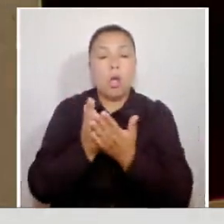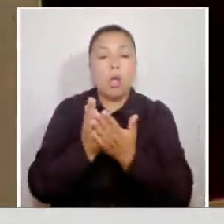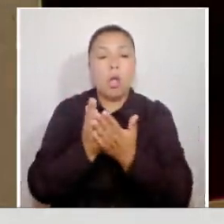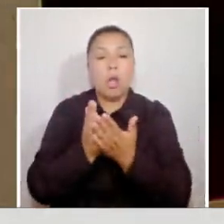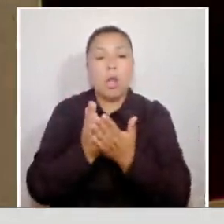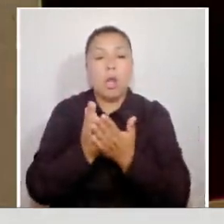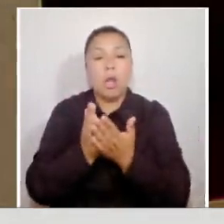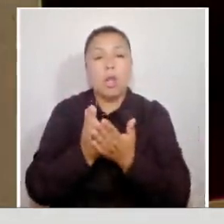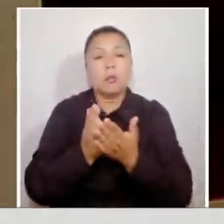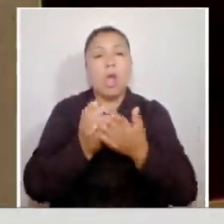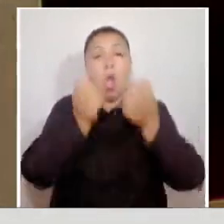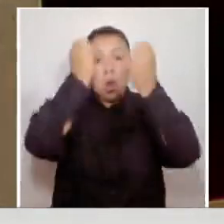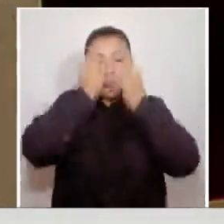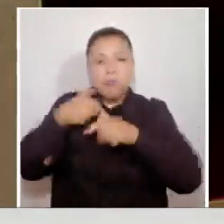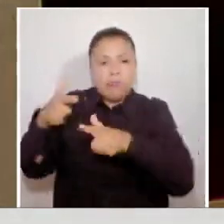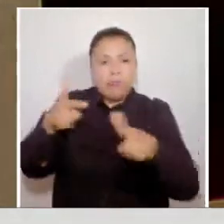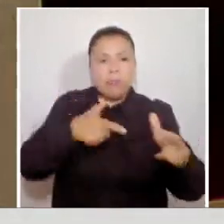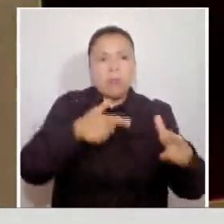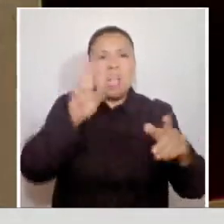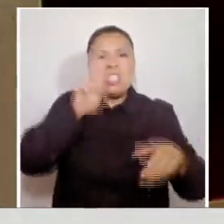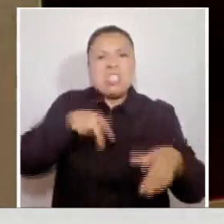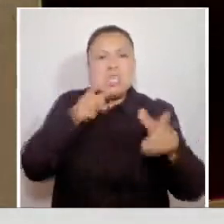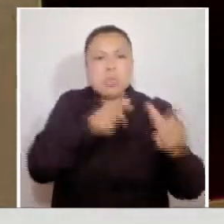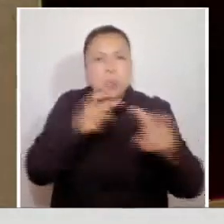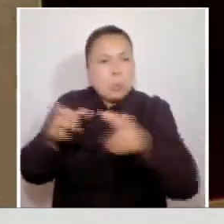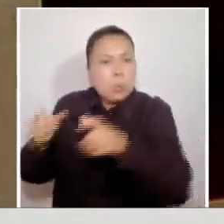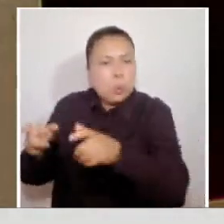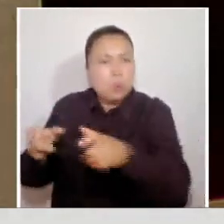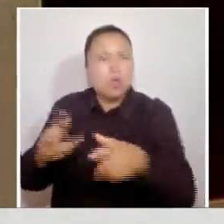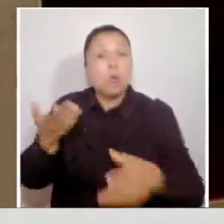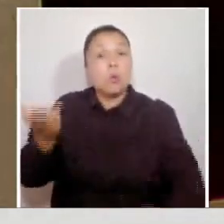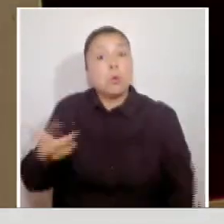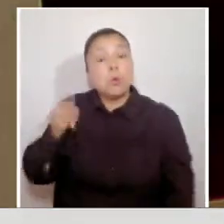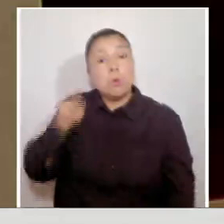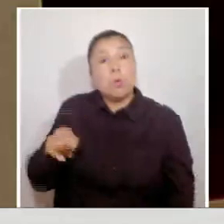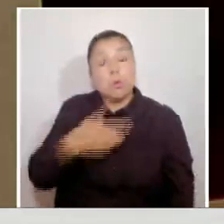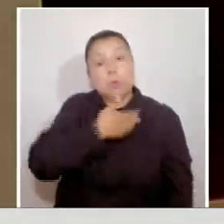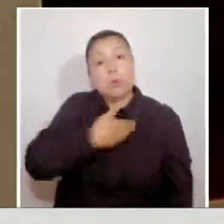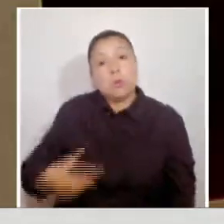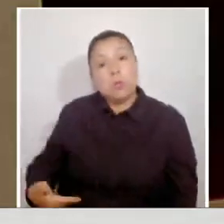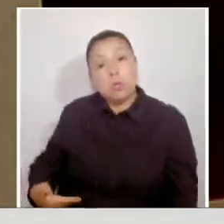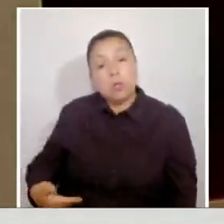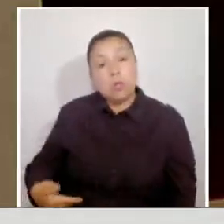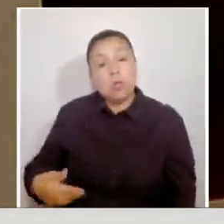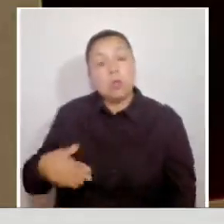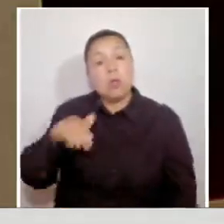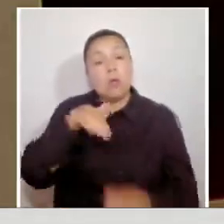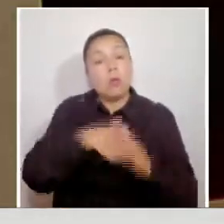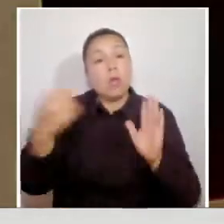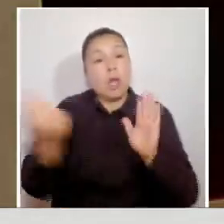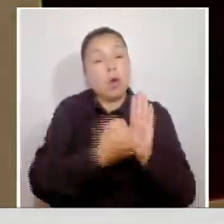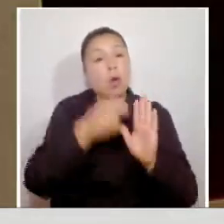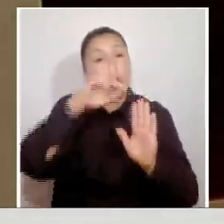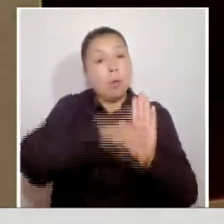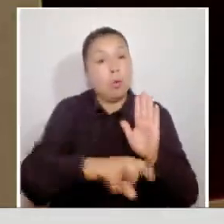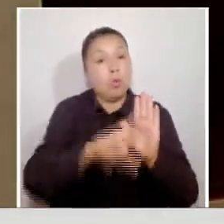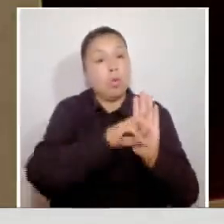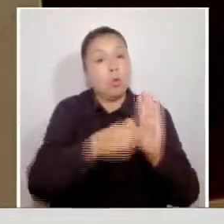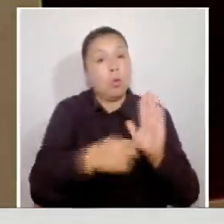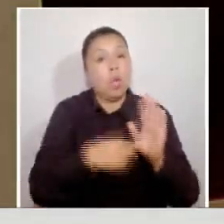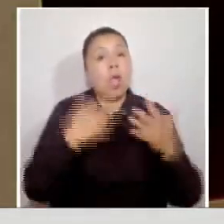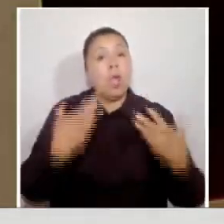entrenándose sin ningún control y por eso mismo presidente yo voy a votar en contra de este proyecto de ley dado que